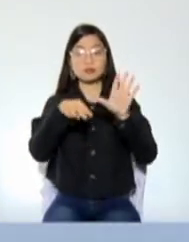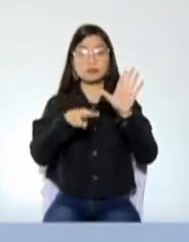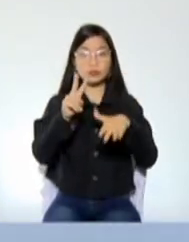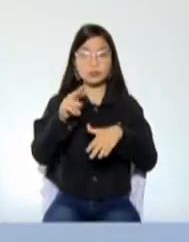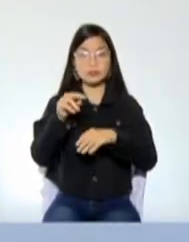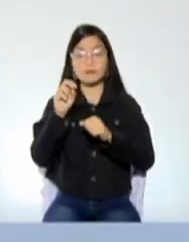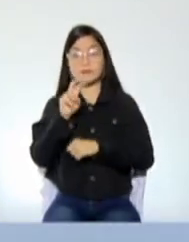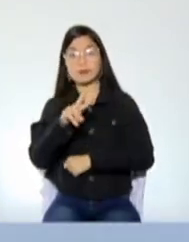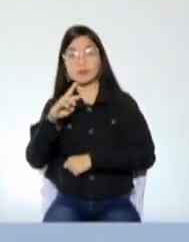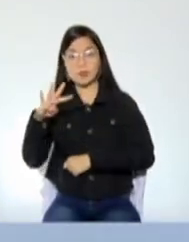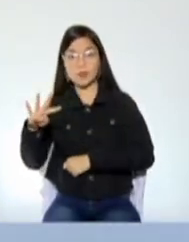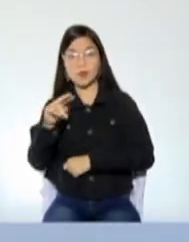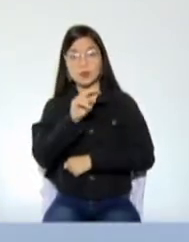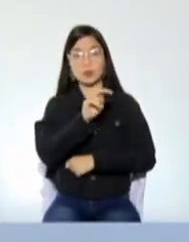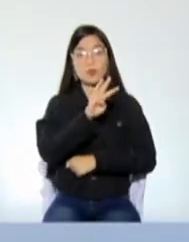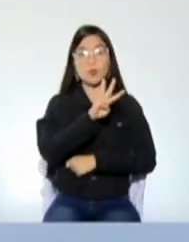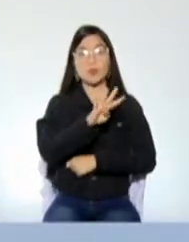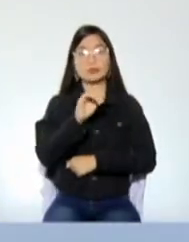es